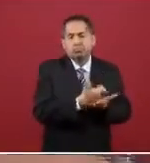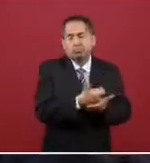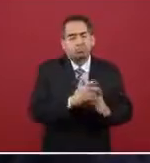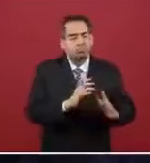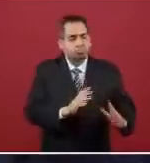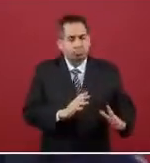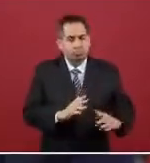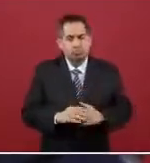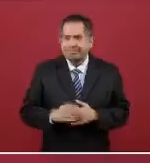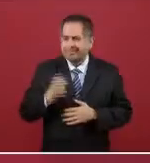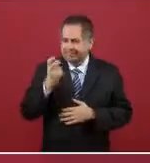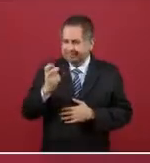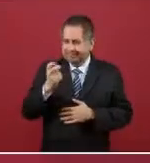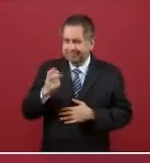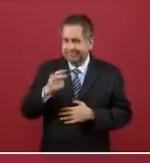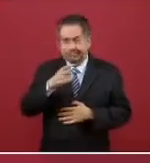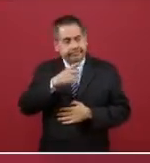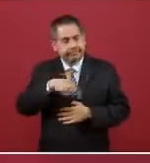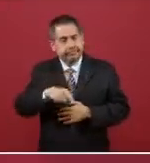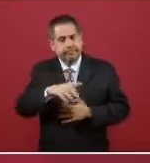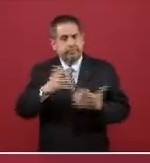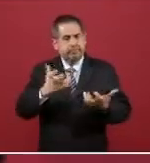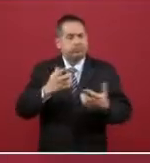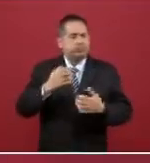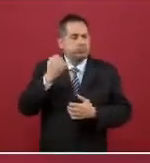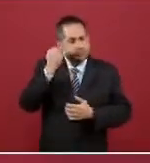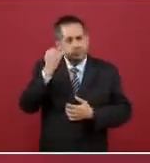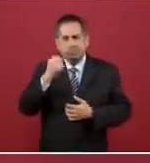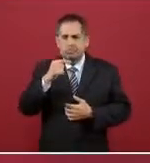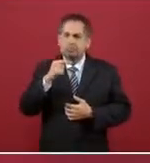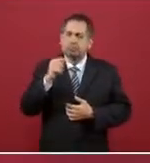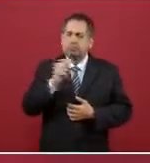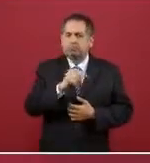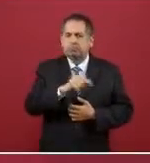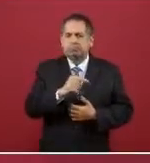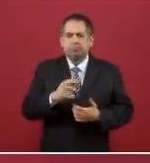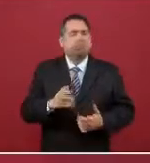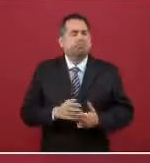Por eso crearon todas estas